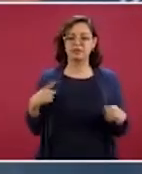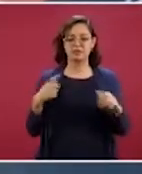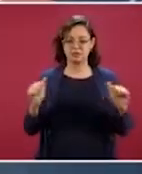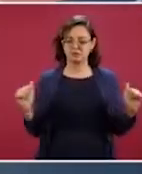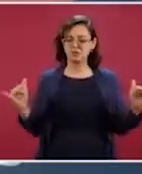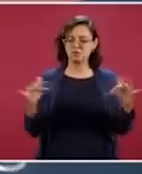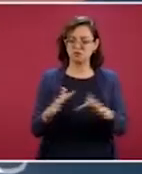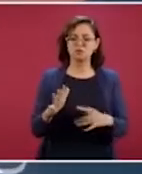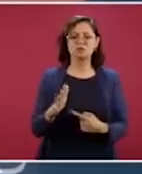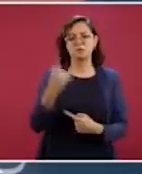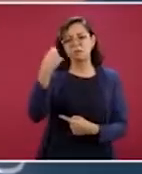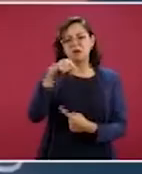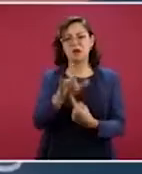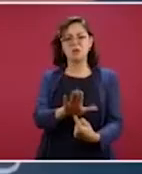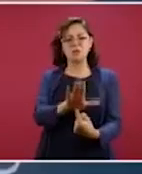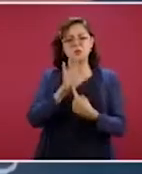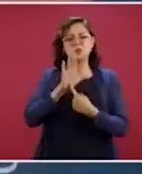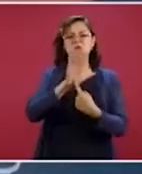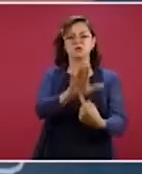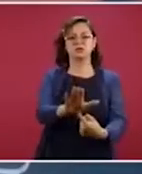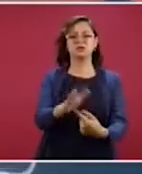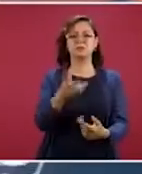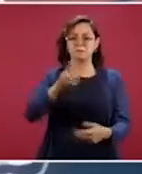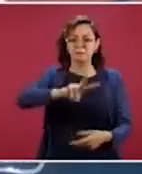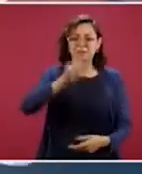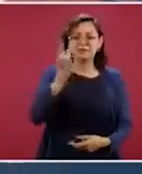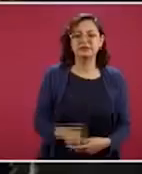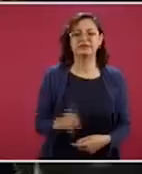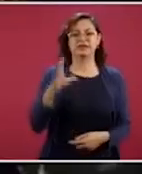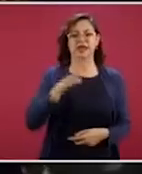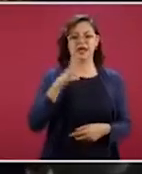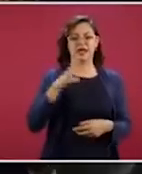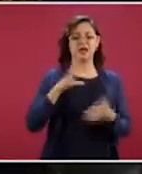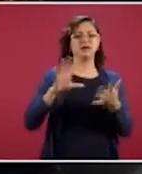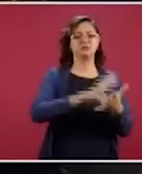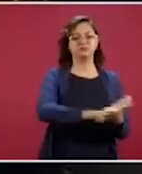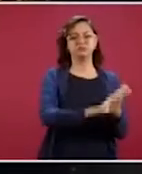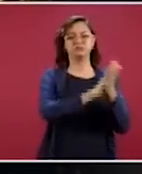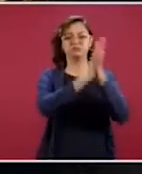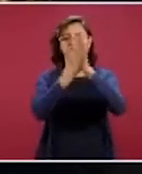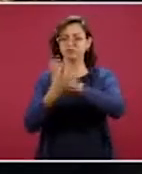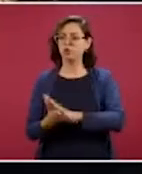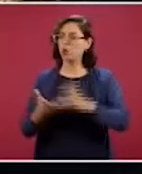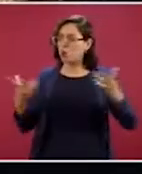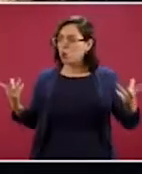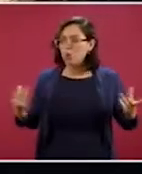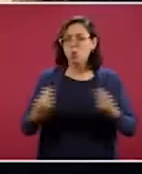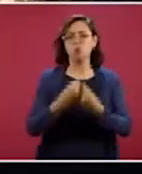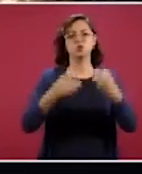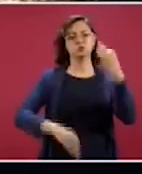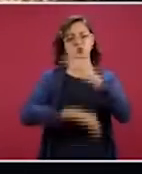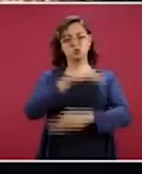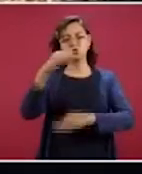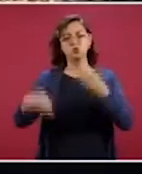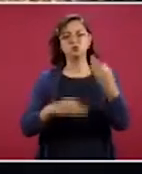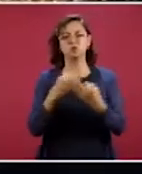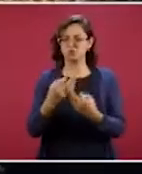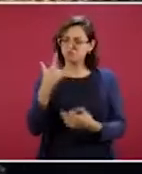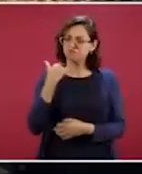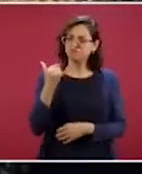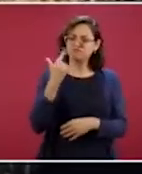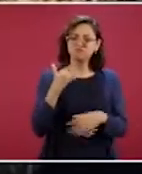que se trata de una transformación que estamos llevando a cabo entre todos, que somos